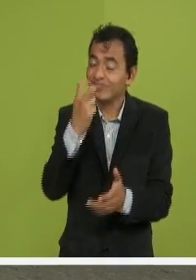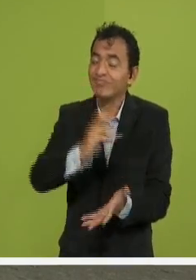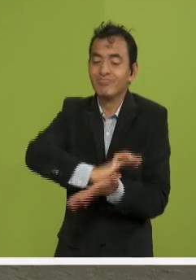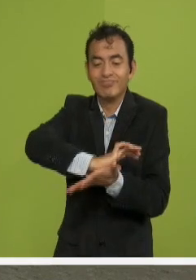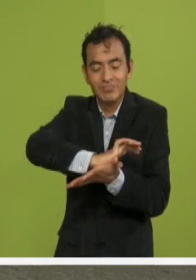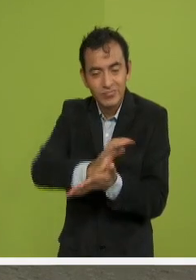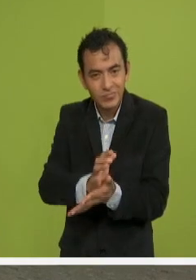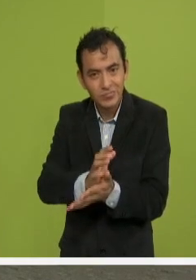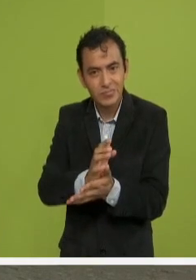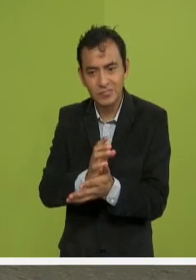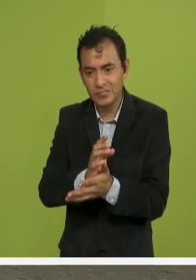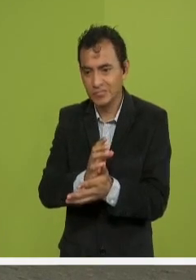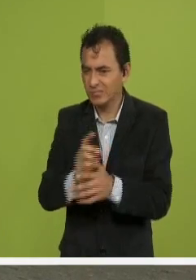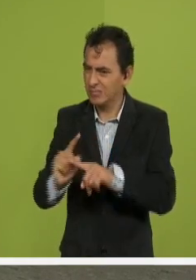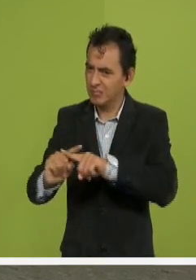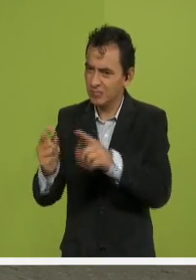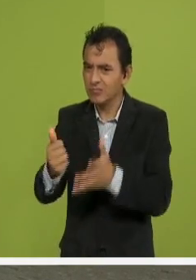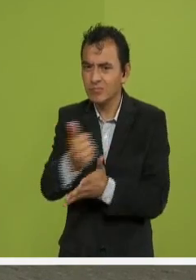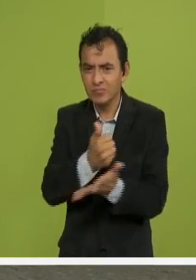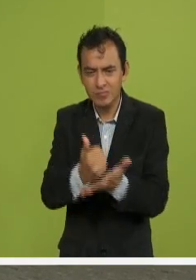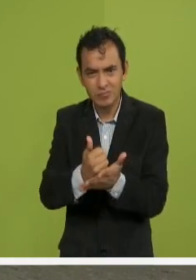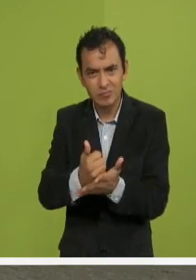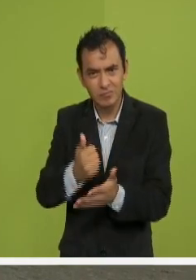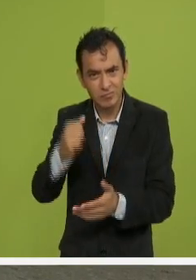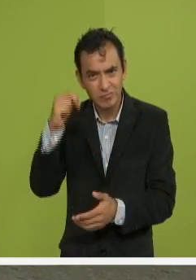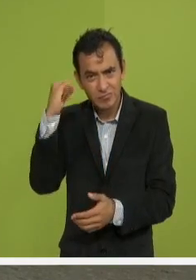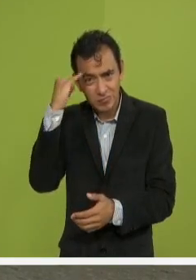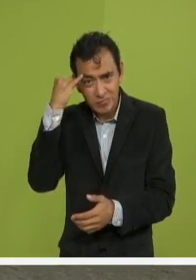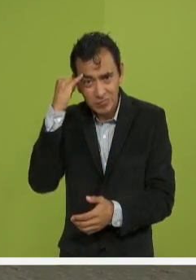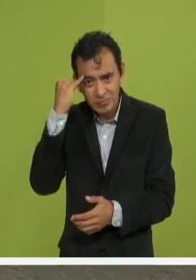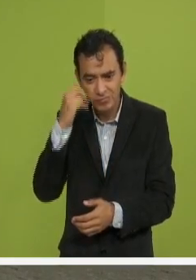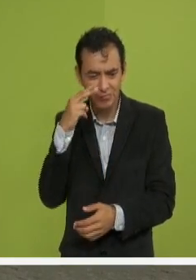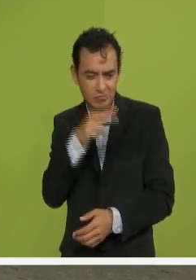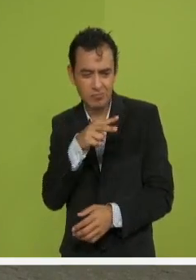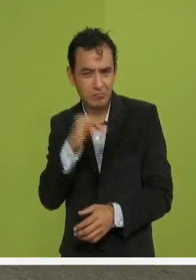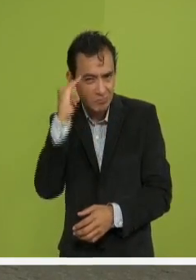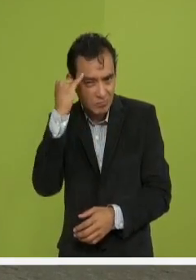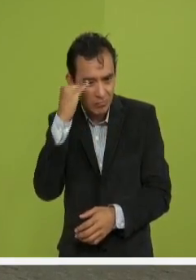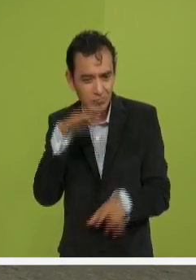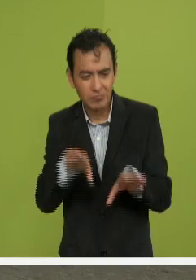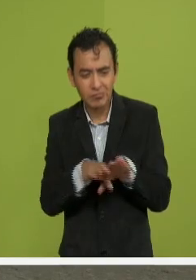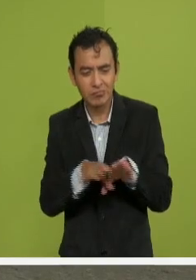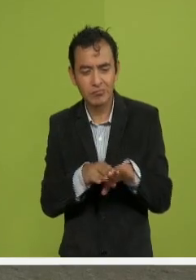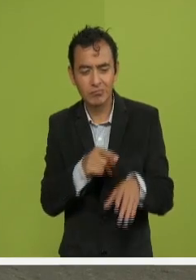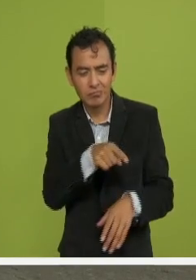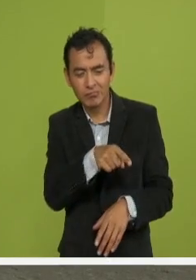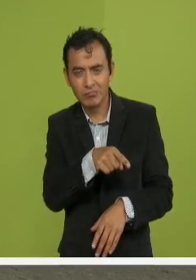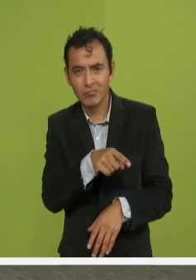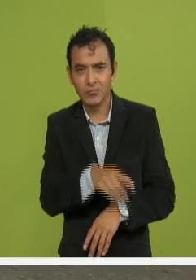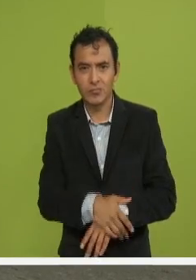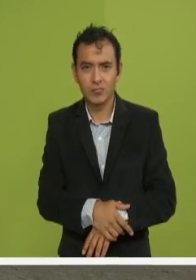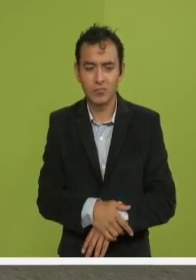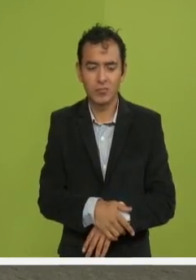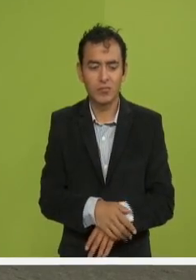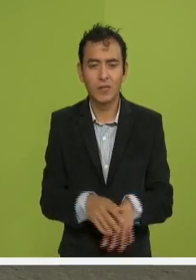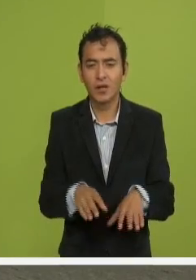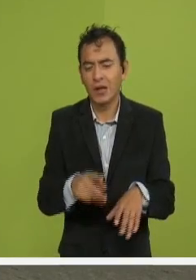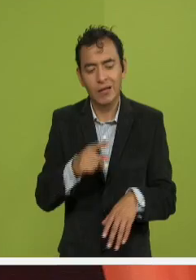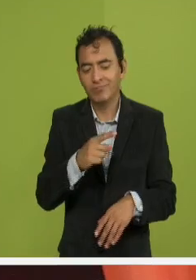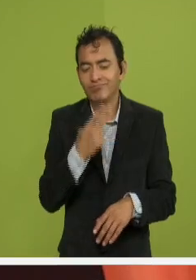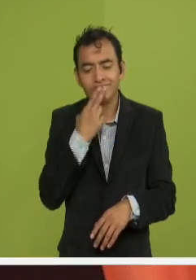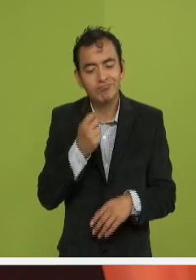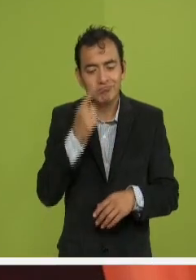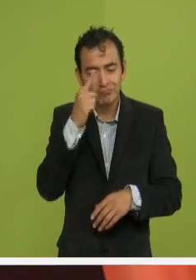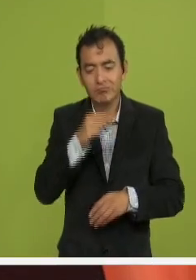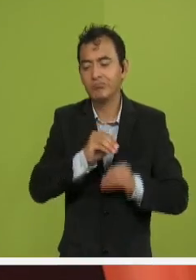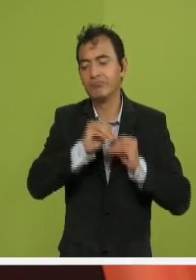hacia las poblaciones indígenas. Ver a los indígenas solamente como esa mano de obra, como la